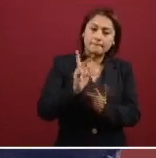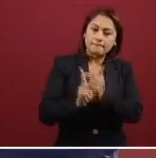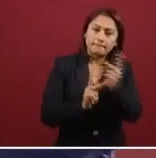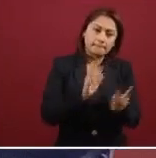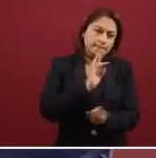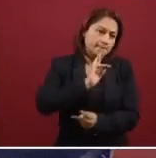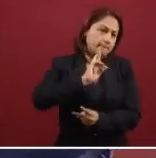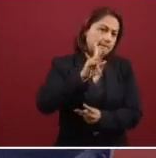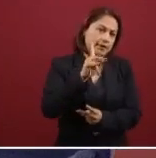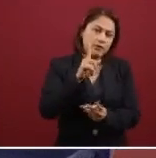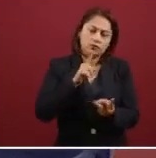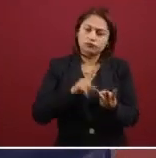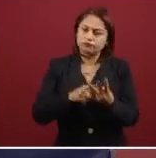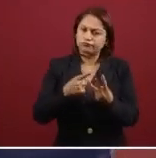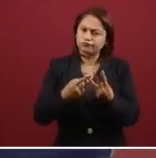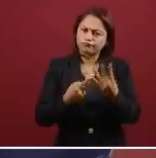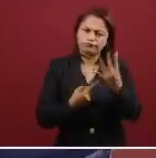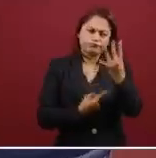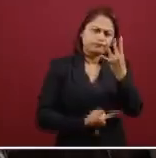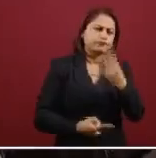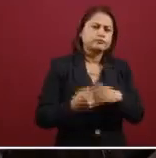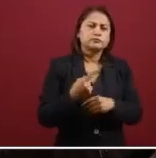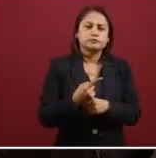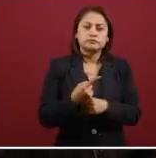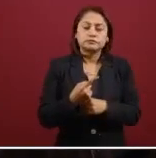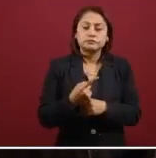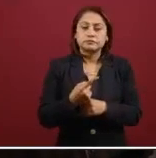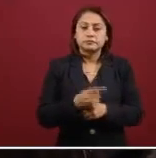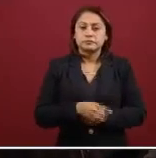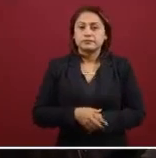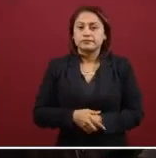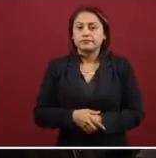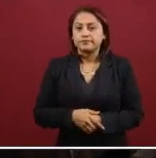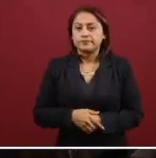Todo el ajuste